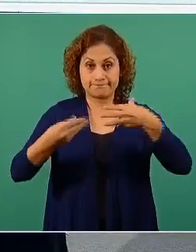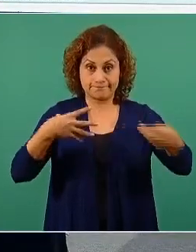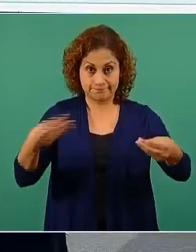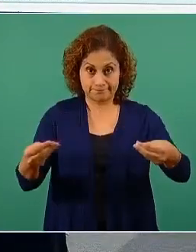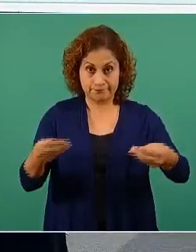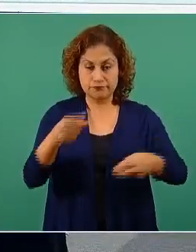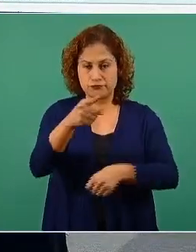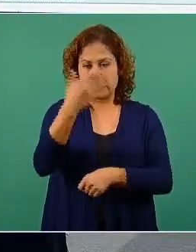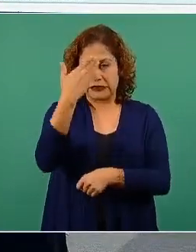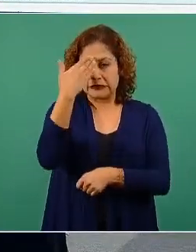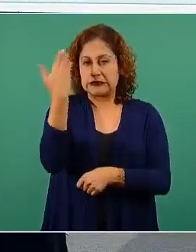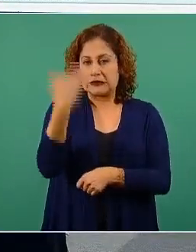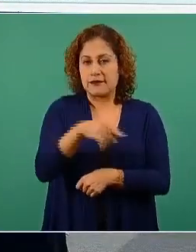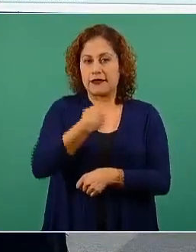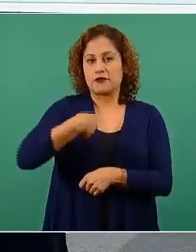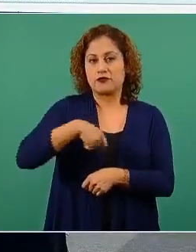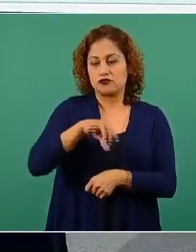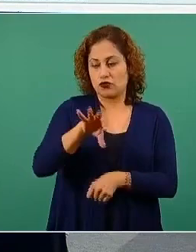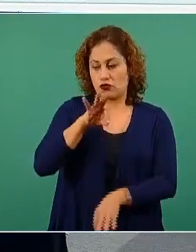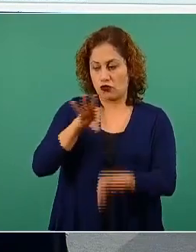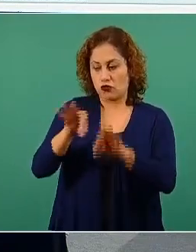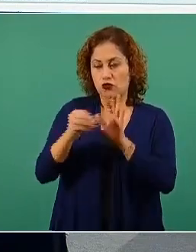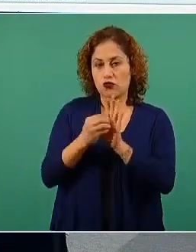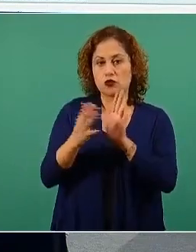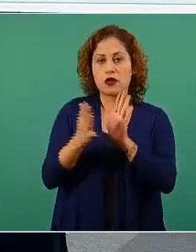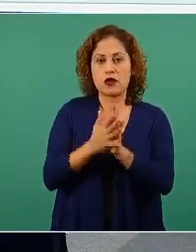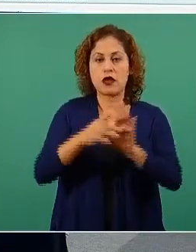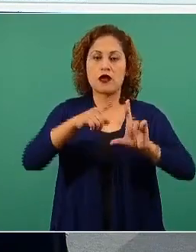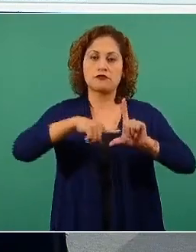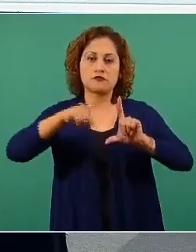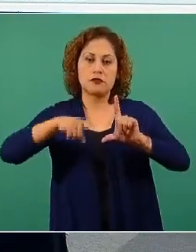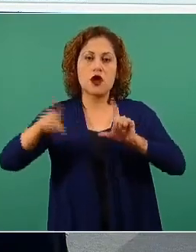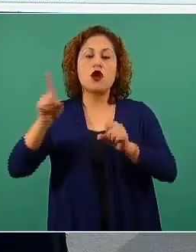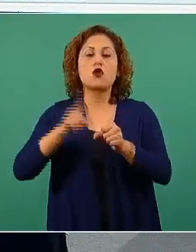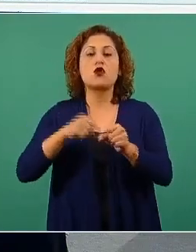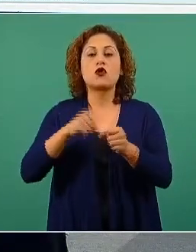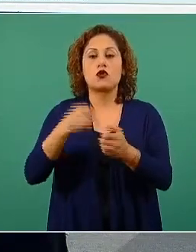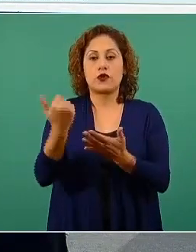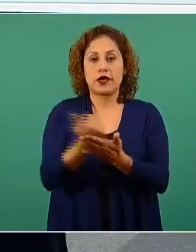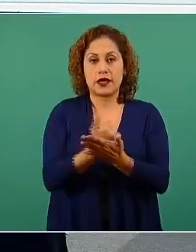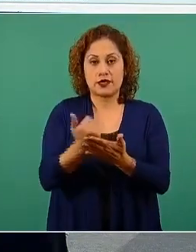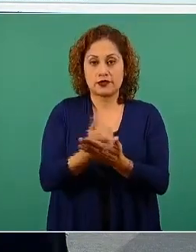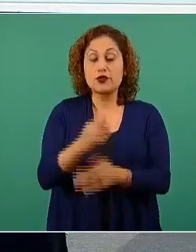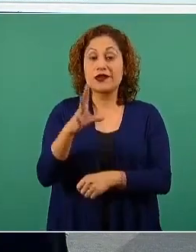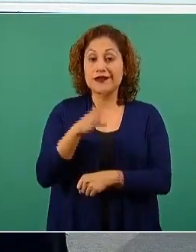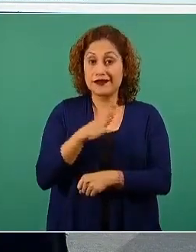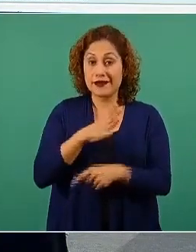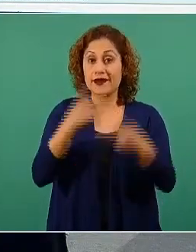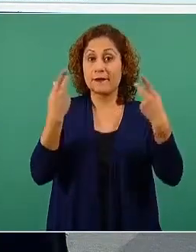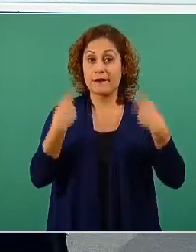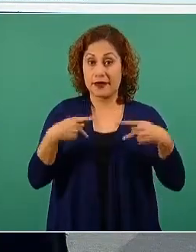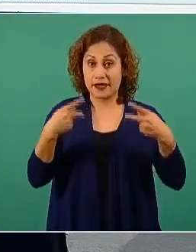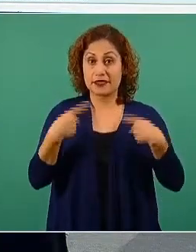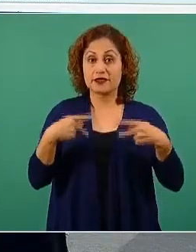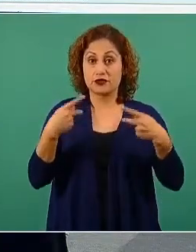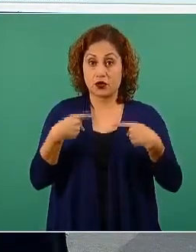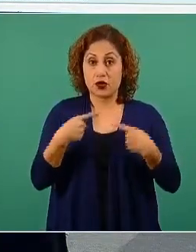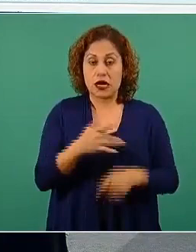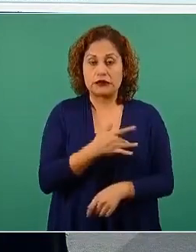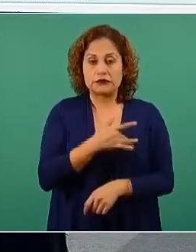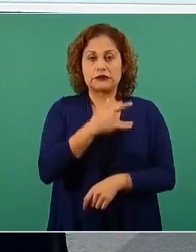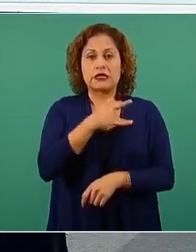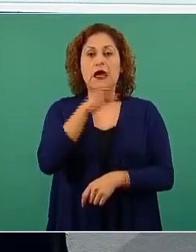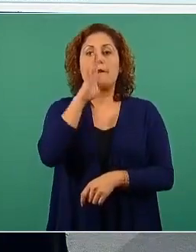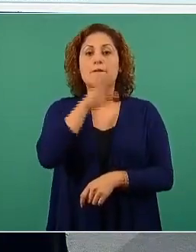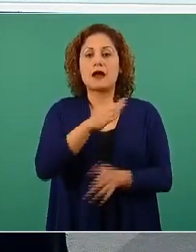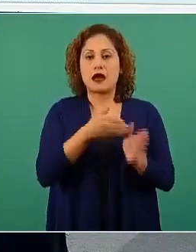enfoque lo realizamos sobre la curva de color azul, en donde están precisamente distribuidas por fecha de inicio de síntomas para su